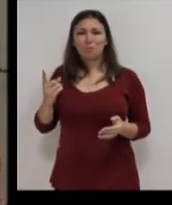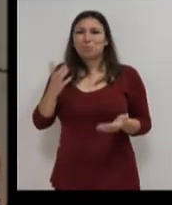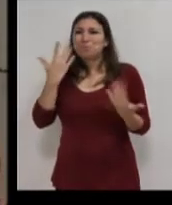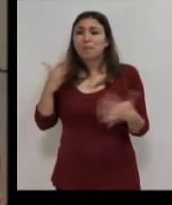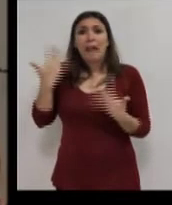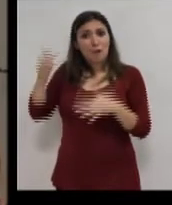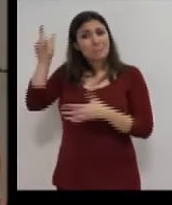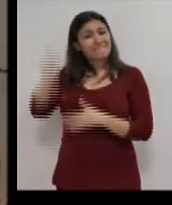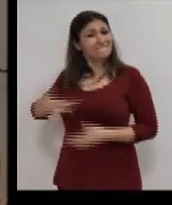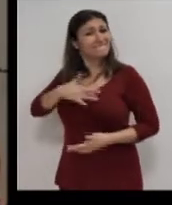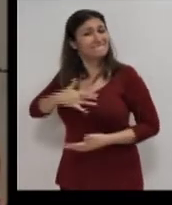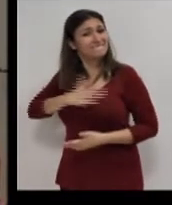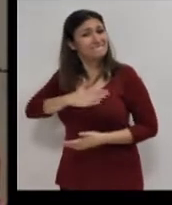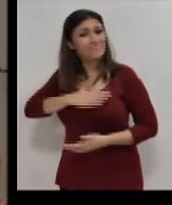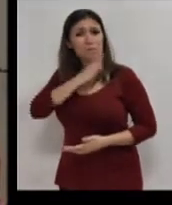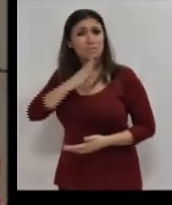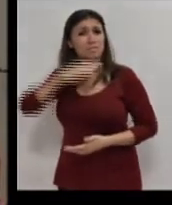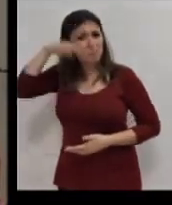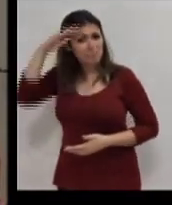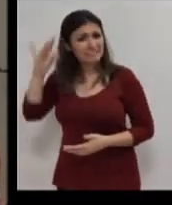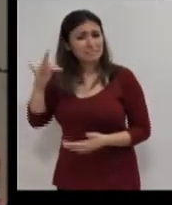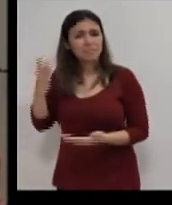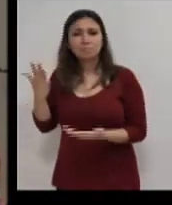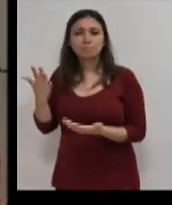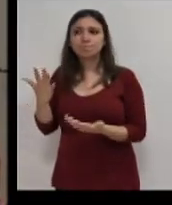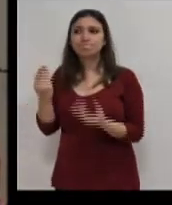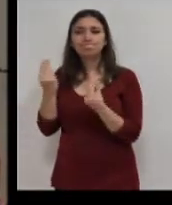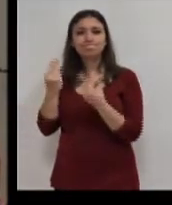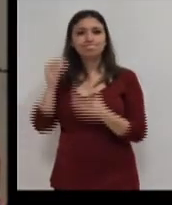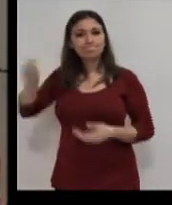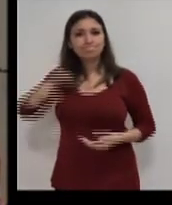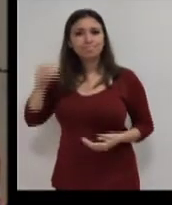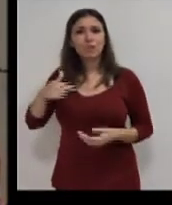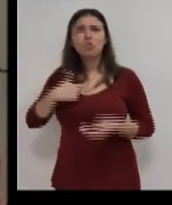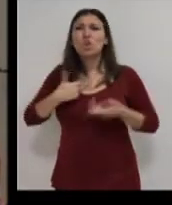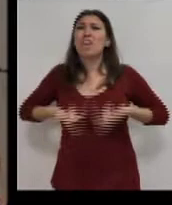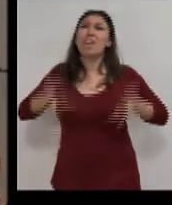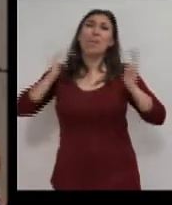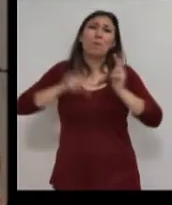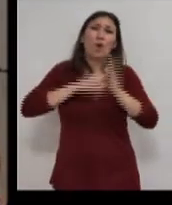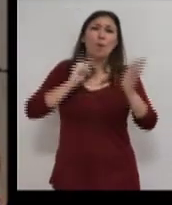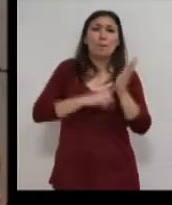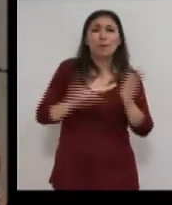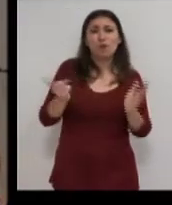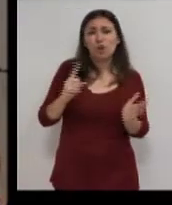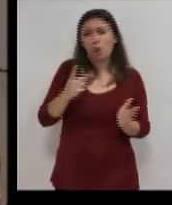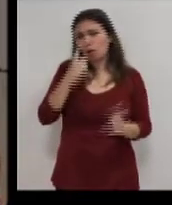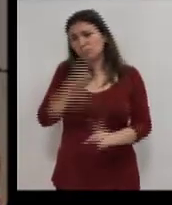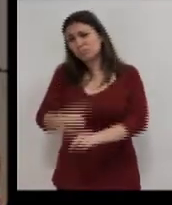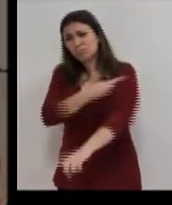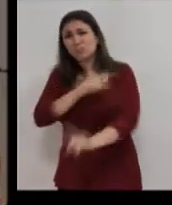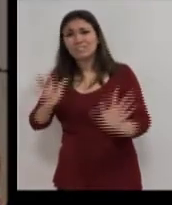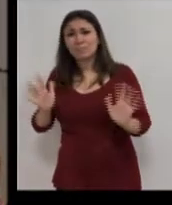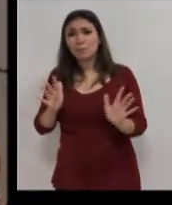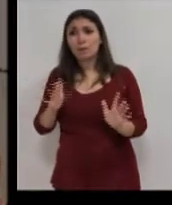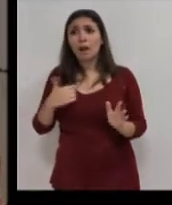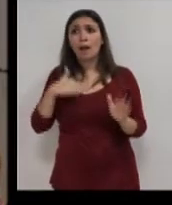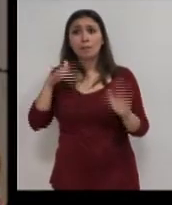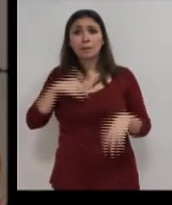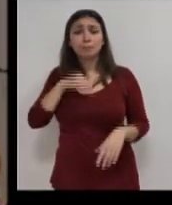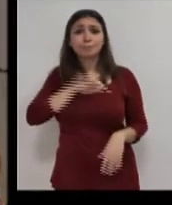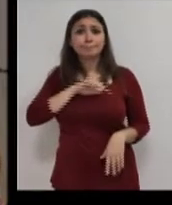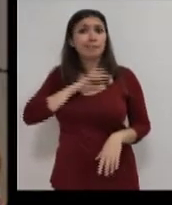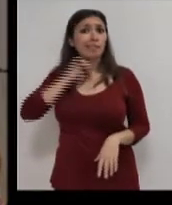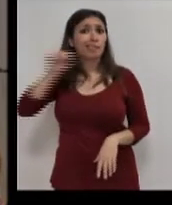vida y no me sentía cómodo y no soy una persona ni excesivamente necesitada de grandes libertades